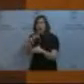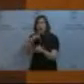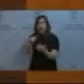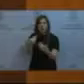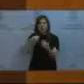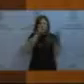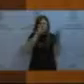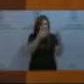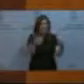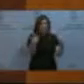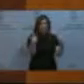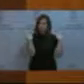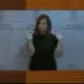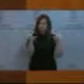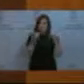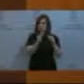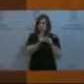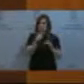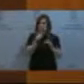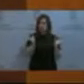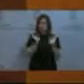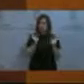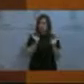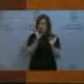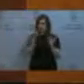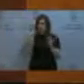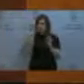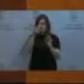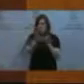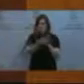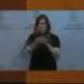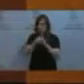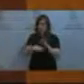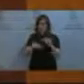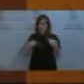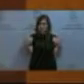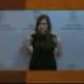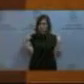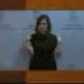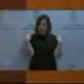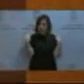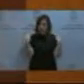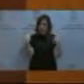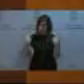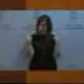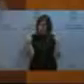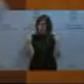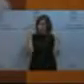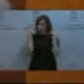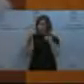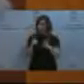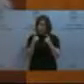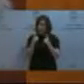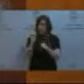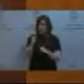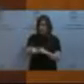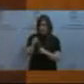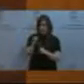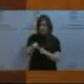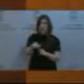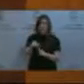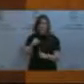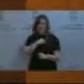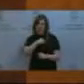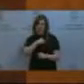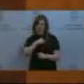el minuto 1, que creo que es lo que en este caso estamos hablando. La responsabilidad que han intentado obviar. Lamentable,